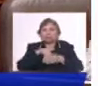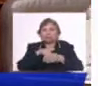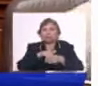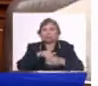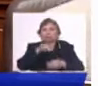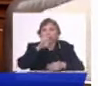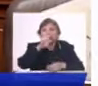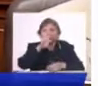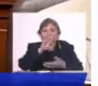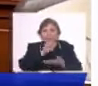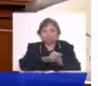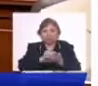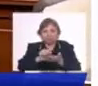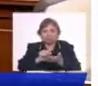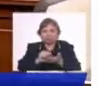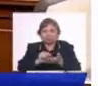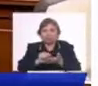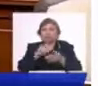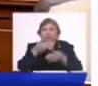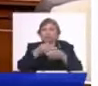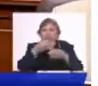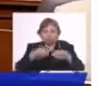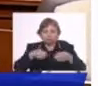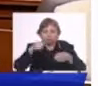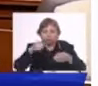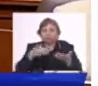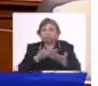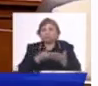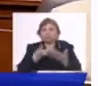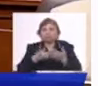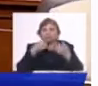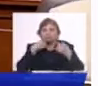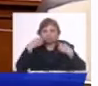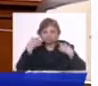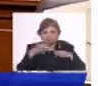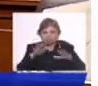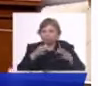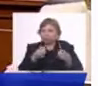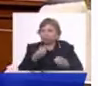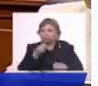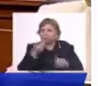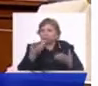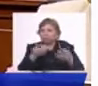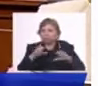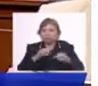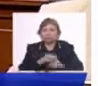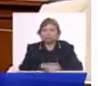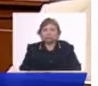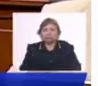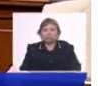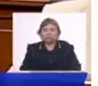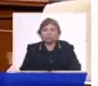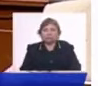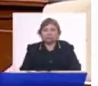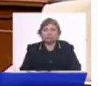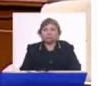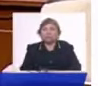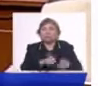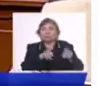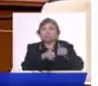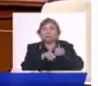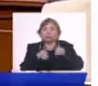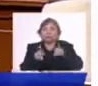en 4 meses. Hay antecedentes en el Perú de que ya se hizo y por qué ahora no podría ser. Y